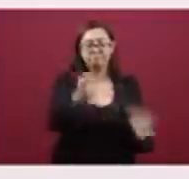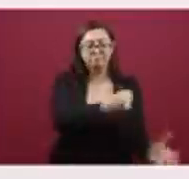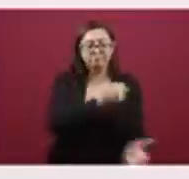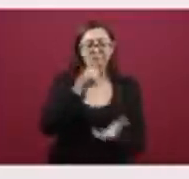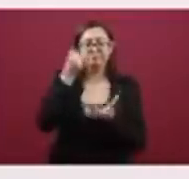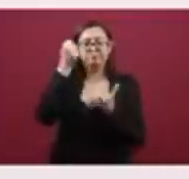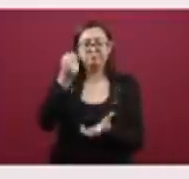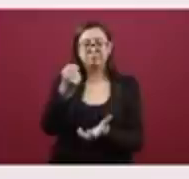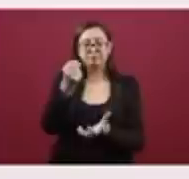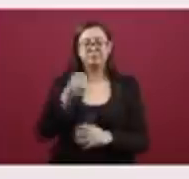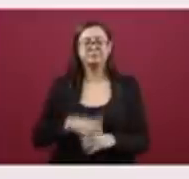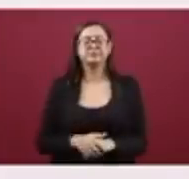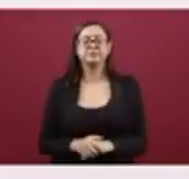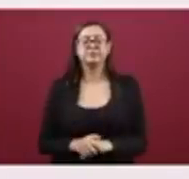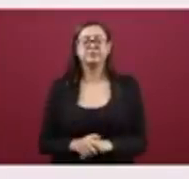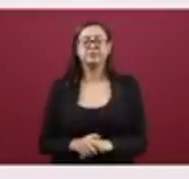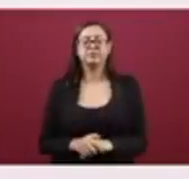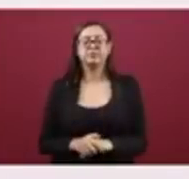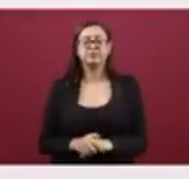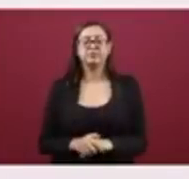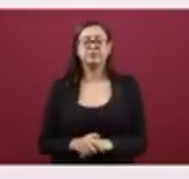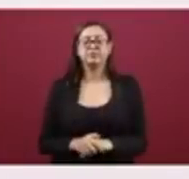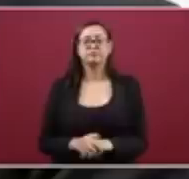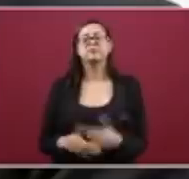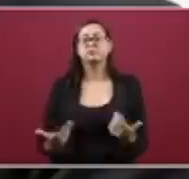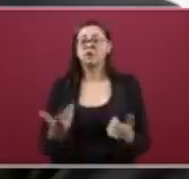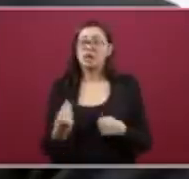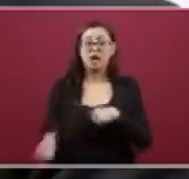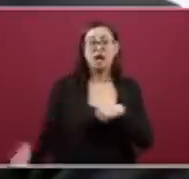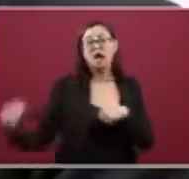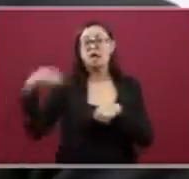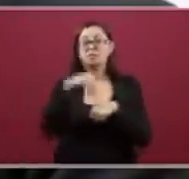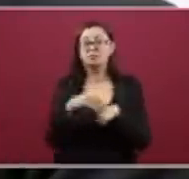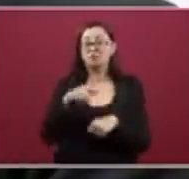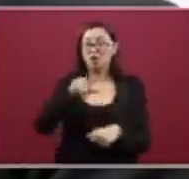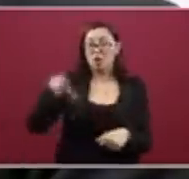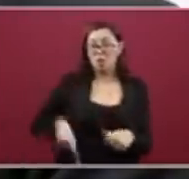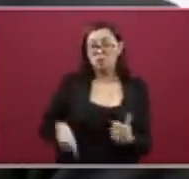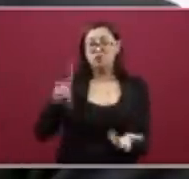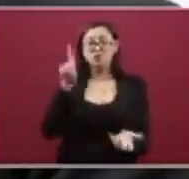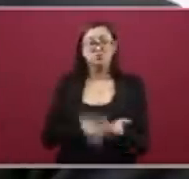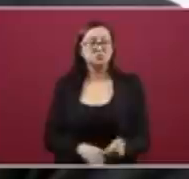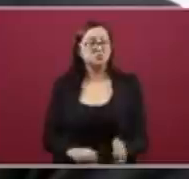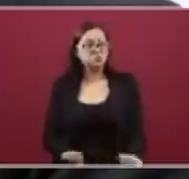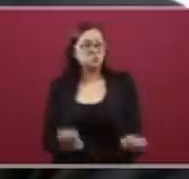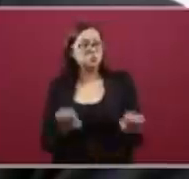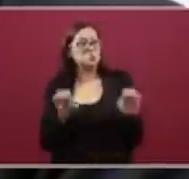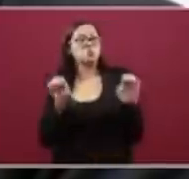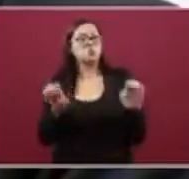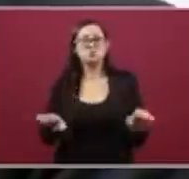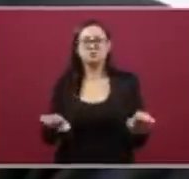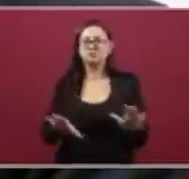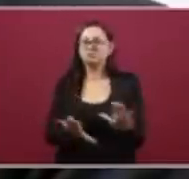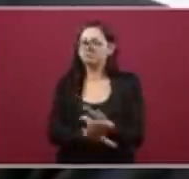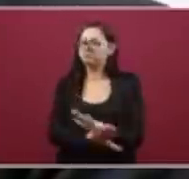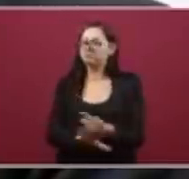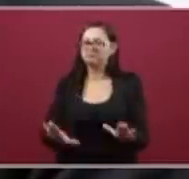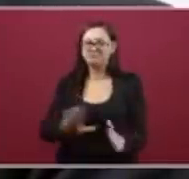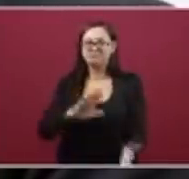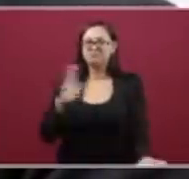y agregó que ya no hay lujos en el gobierno no existen sueldos